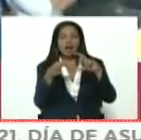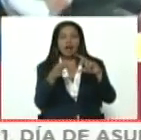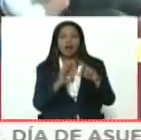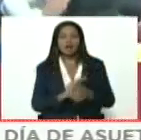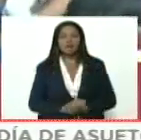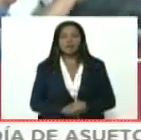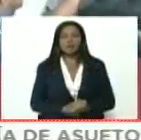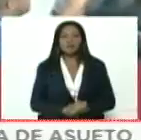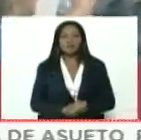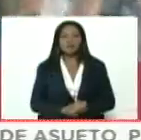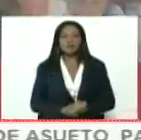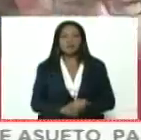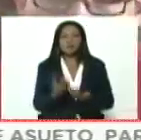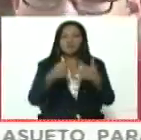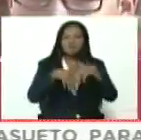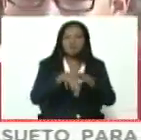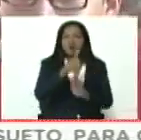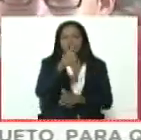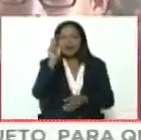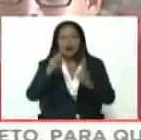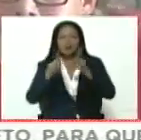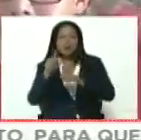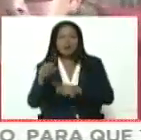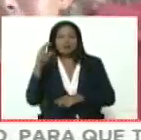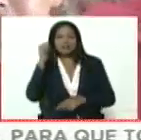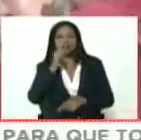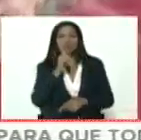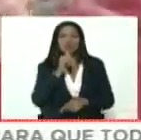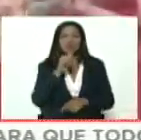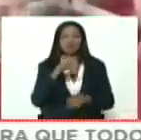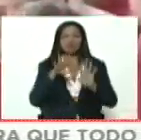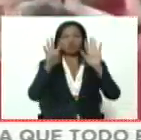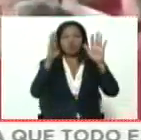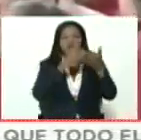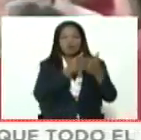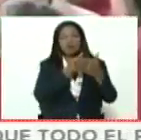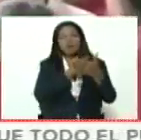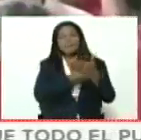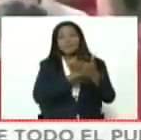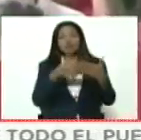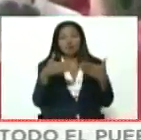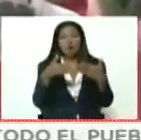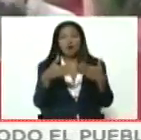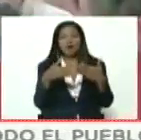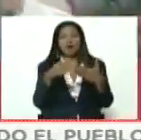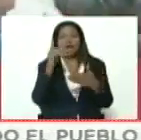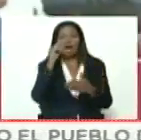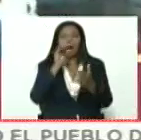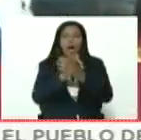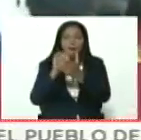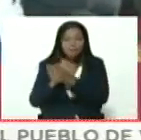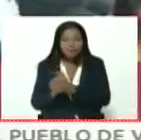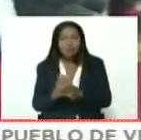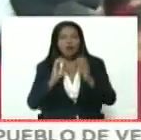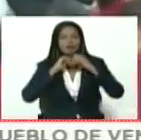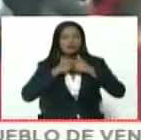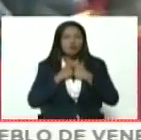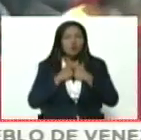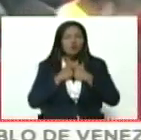carnetizadas. Dentro de algunas semanas estaremos llegando a 9 millones, Héctor, compañeros, compañeras, Aristóbulo.